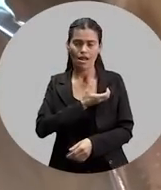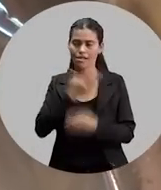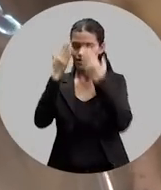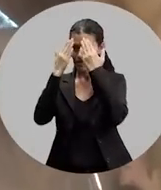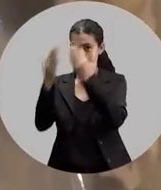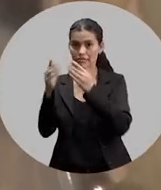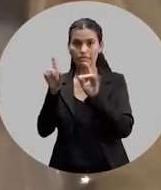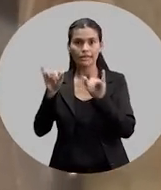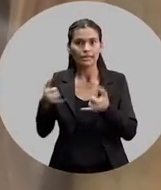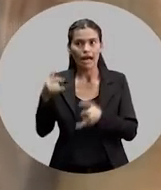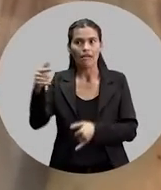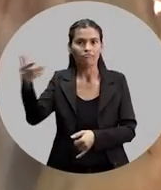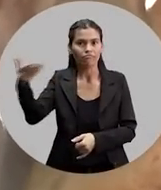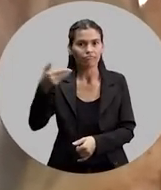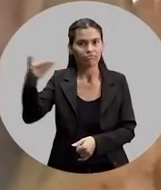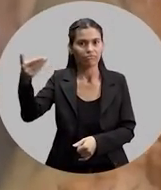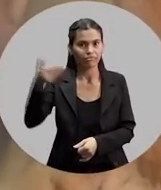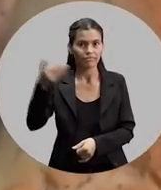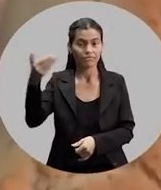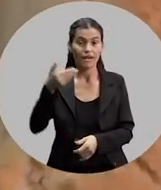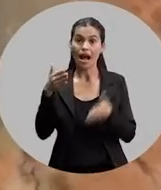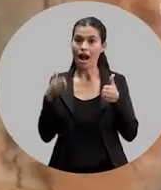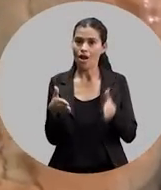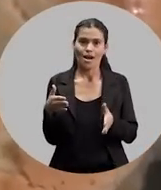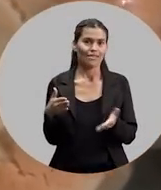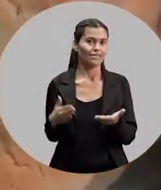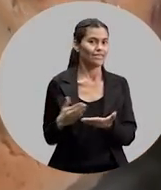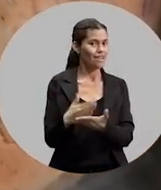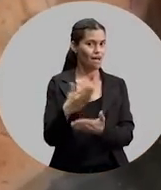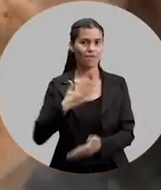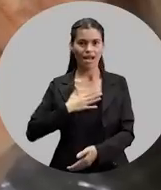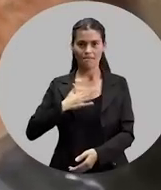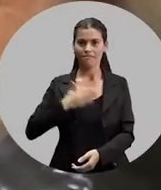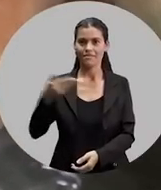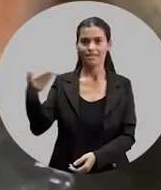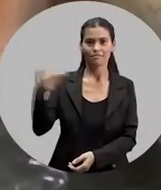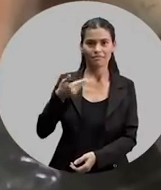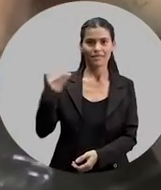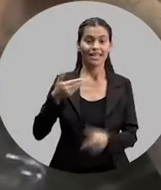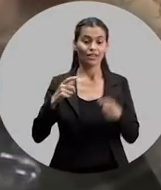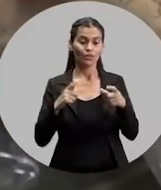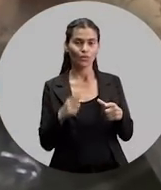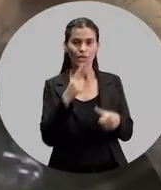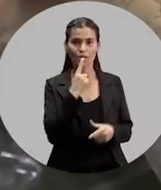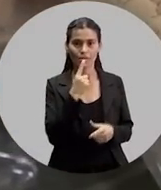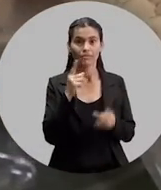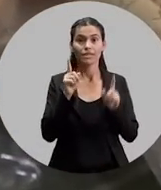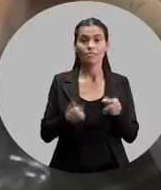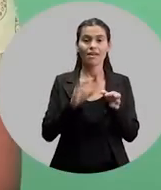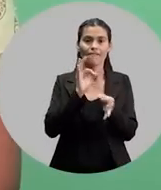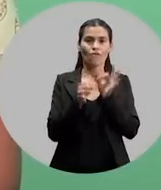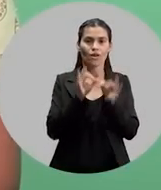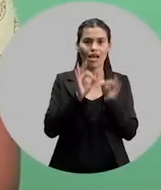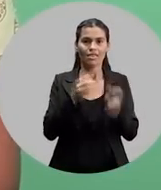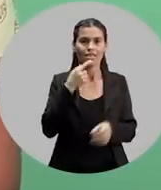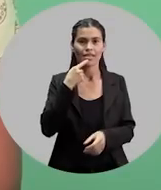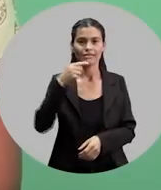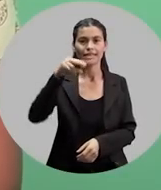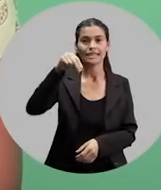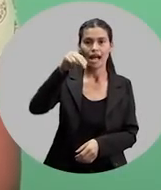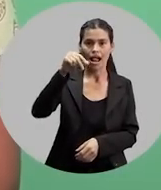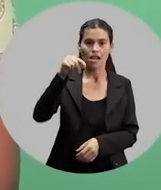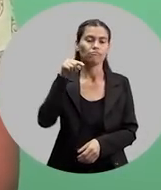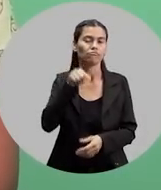Y después hicieron su pedido. Ahora yo soy su proveedora de tortas y bocaditos